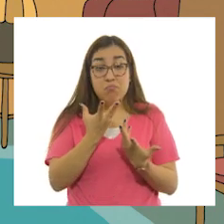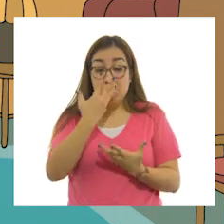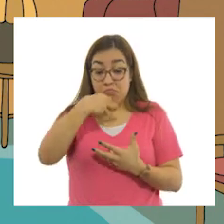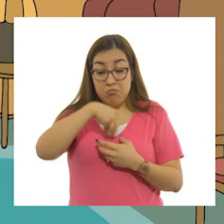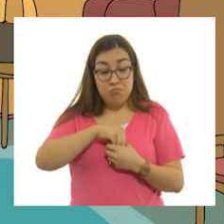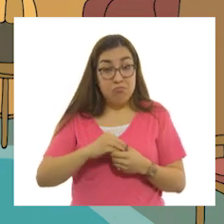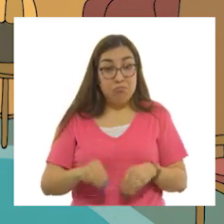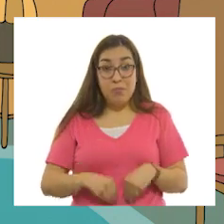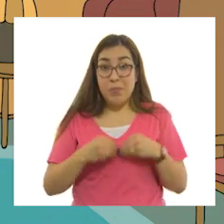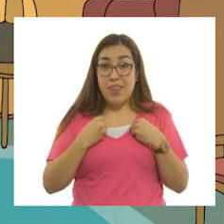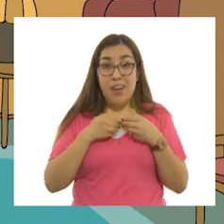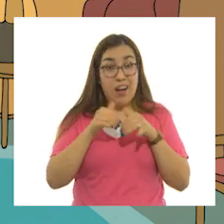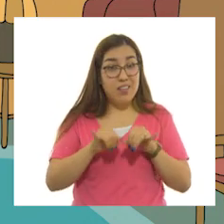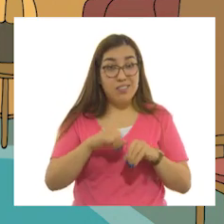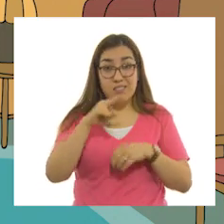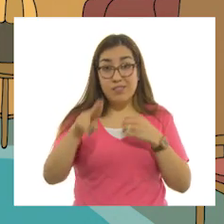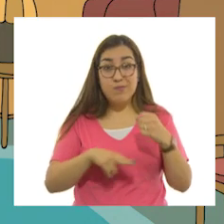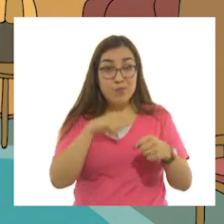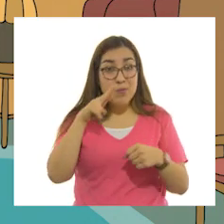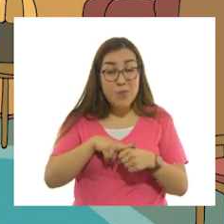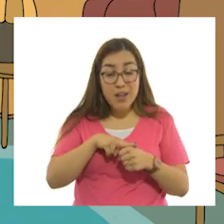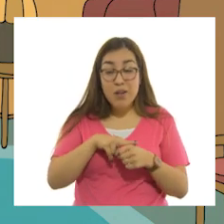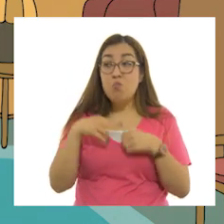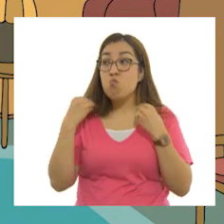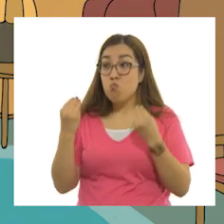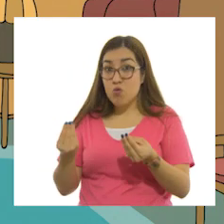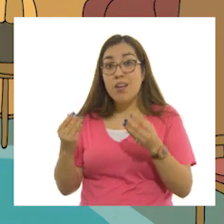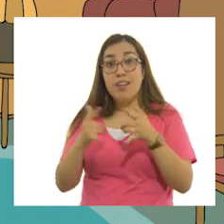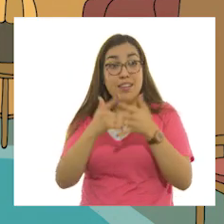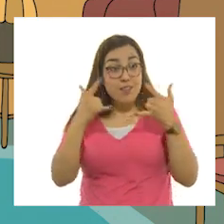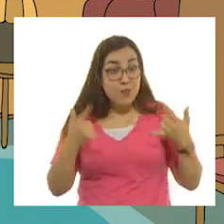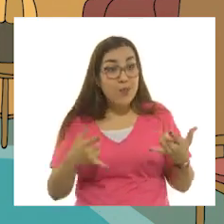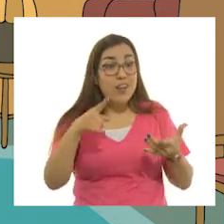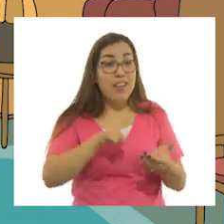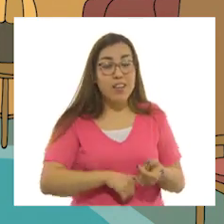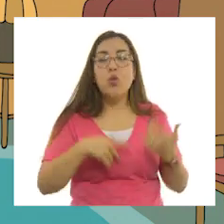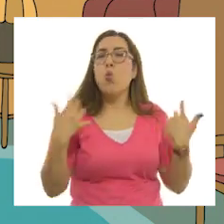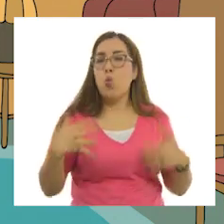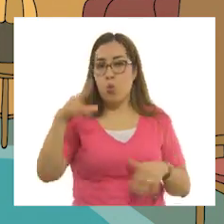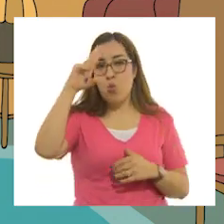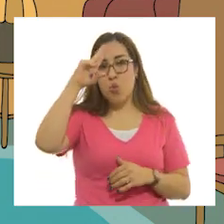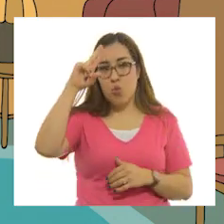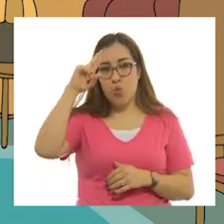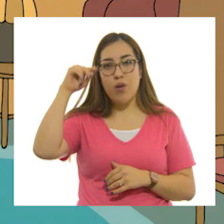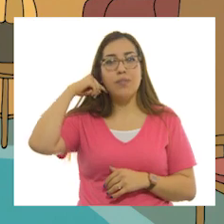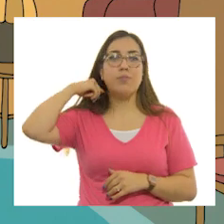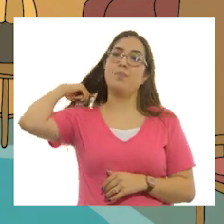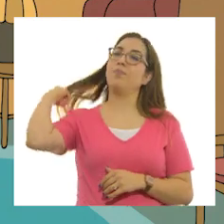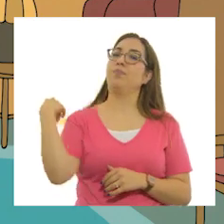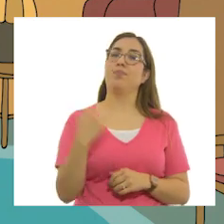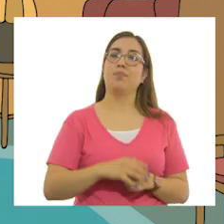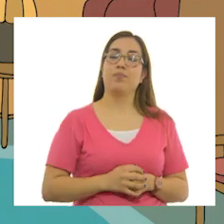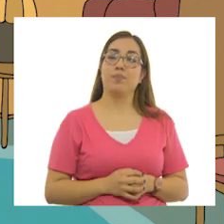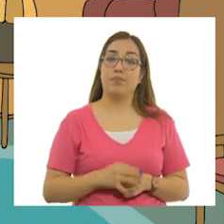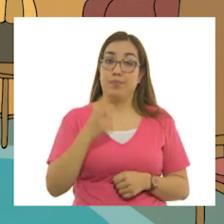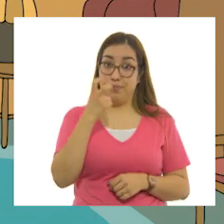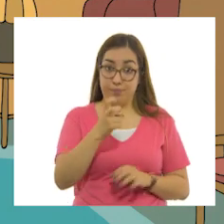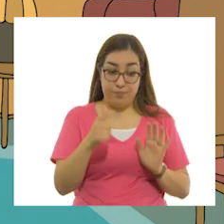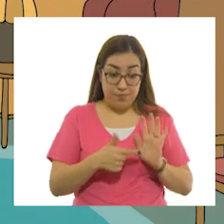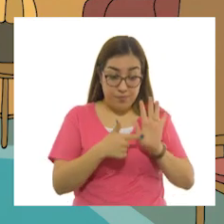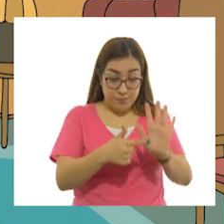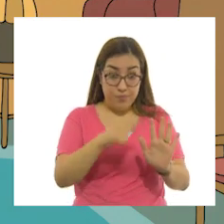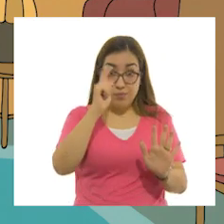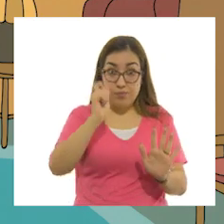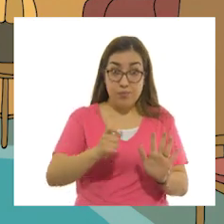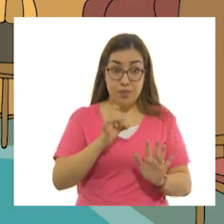y muchos de estos cuentos pues son sabios entonces en lugar de negar el miedo se muestra que es un sentimiento